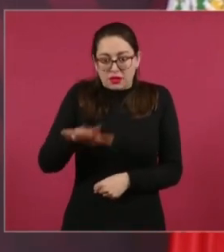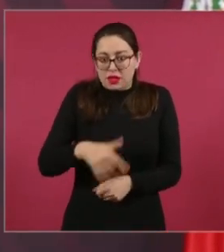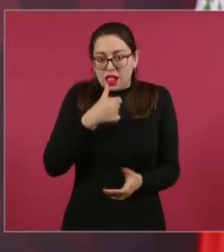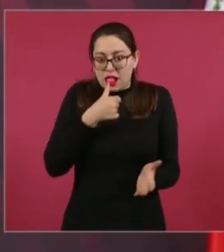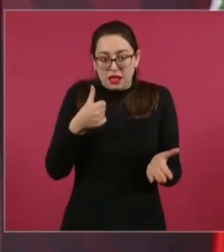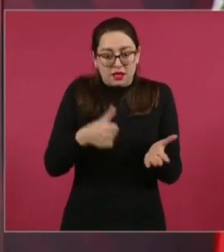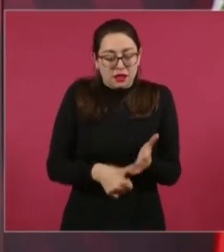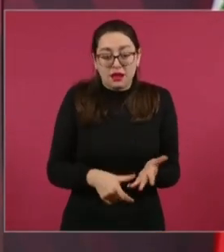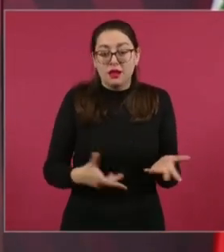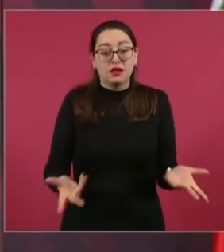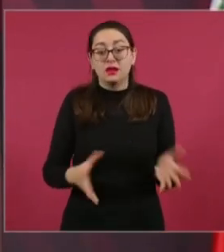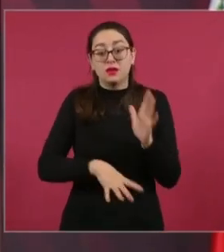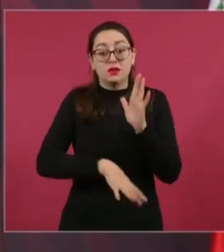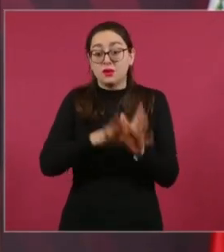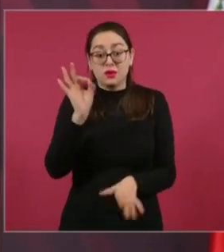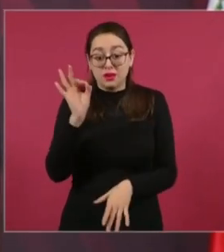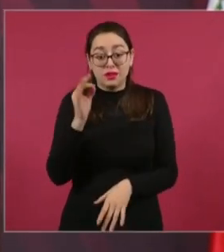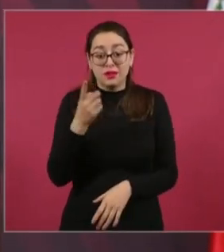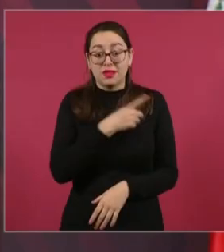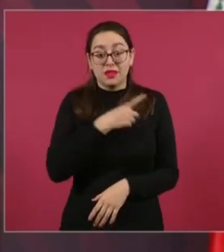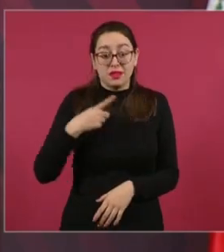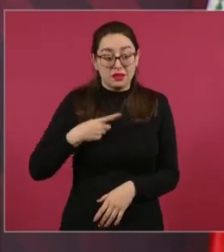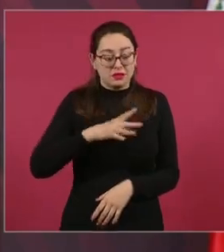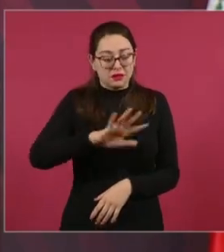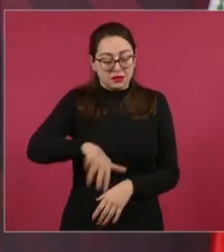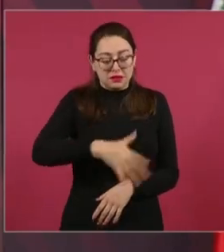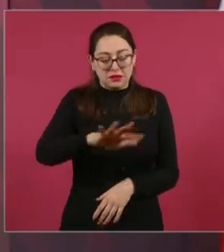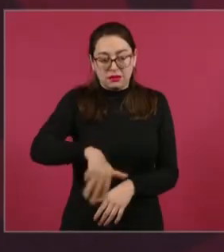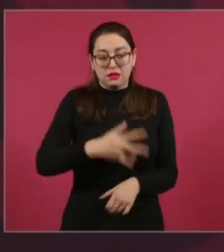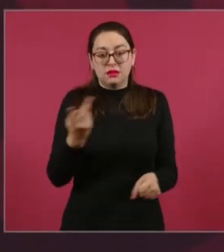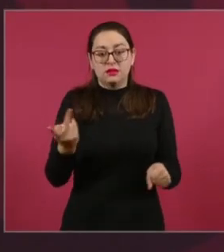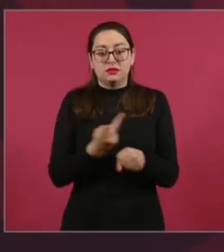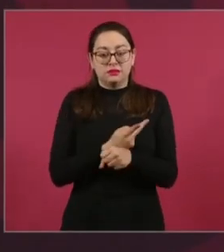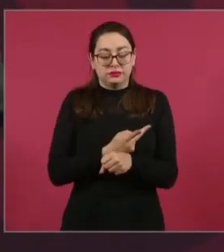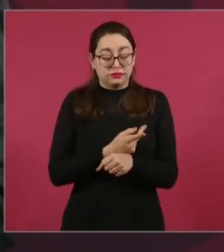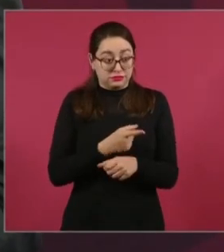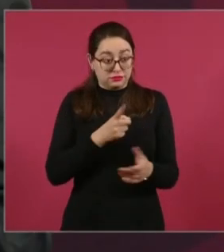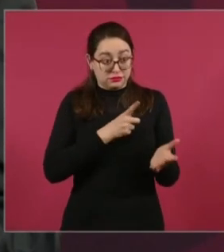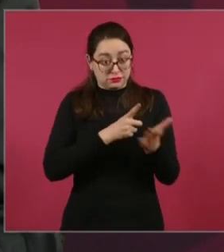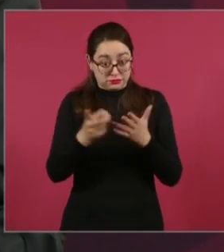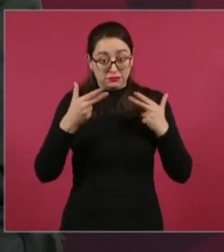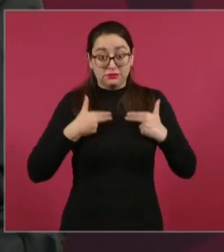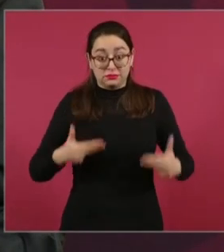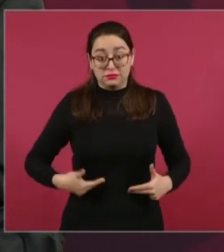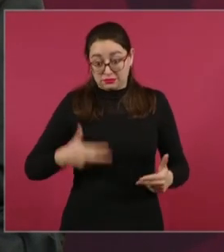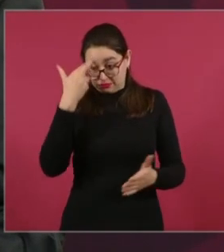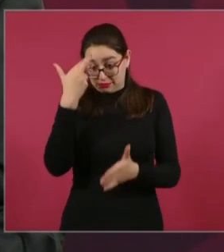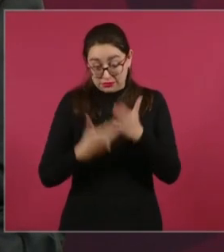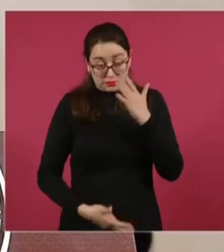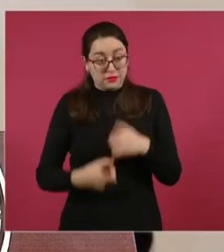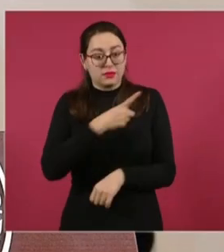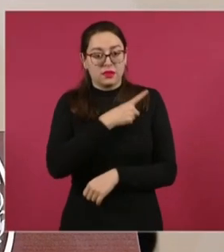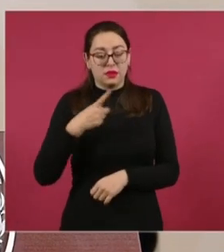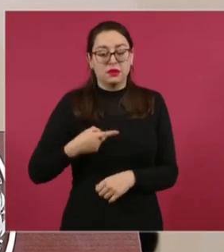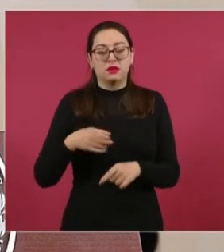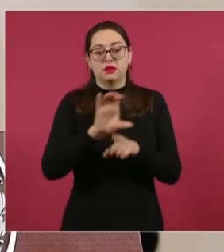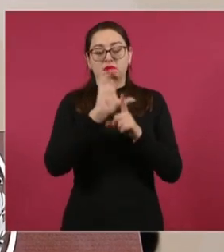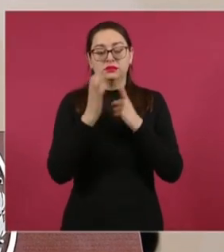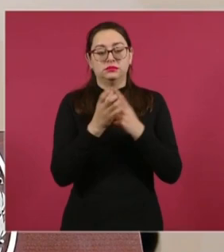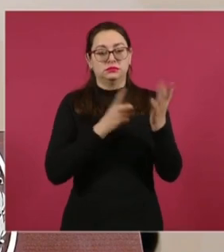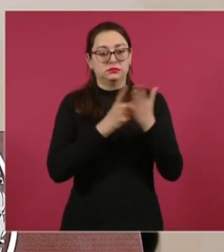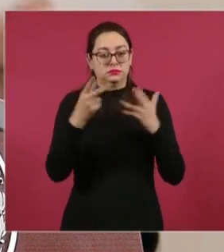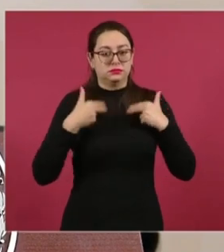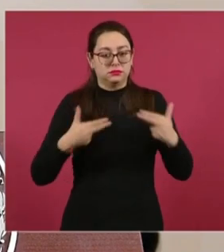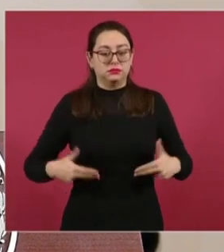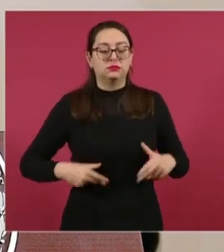si es una denuncia de violación de derechos humanos, a la Comisión de Derechos Humanos, si es un